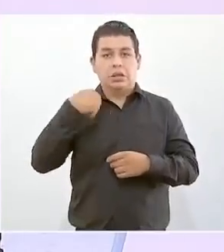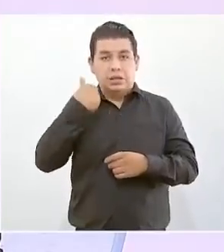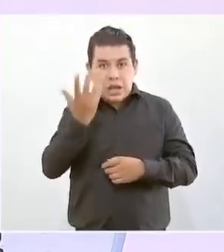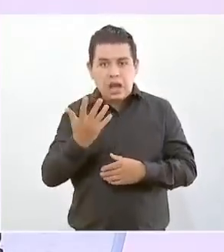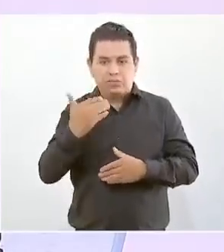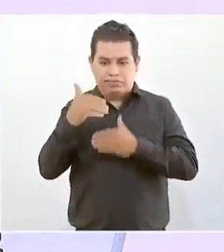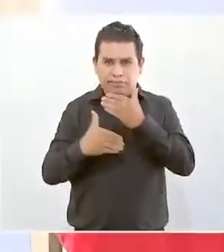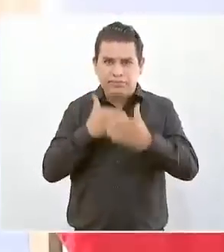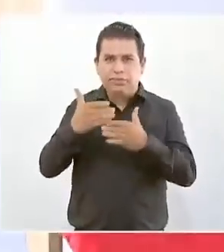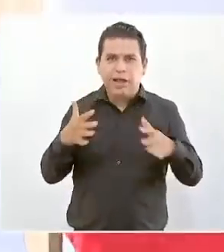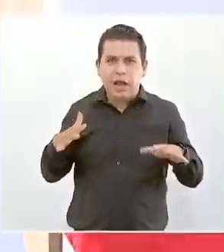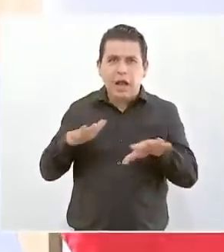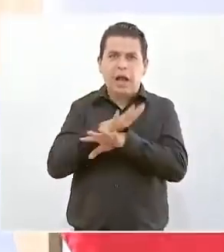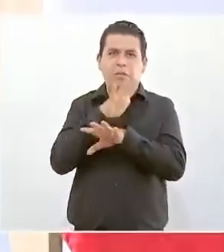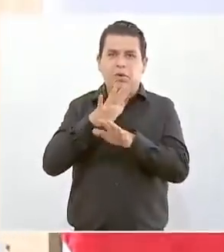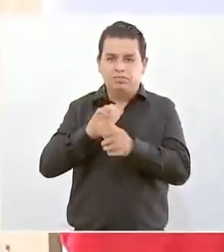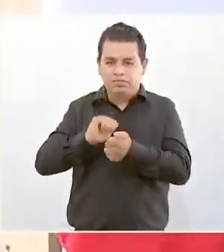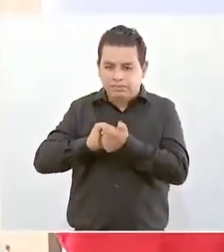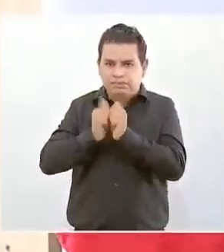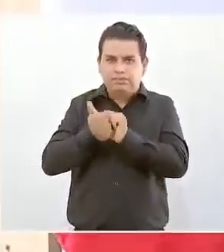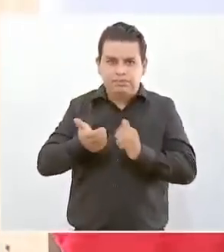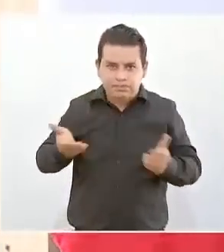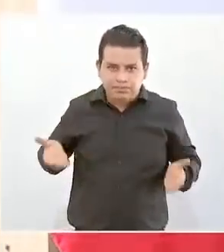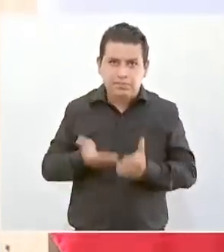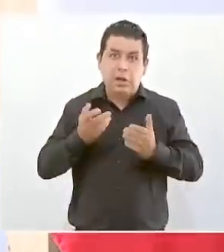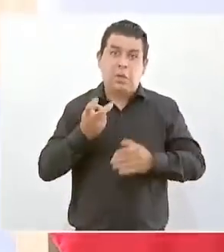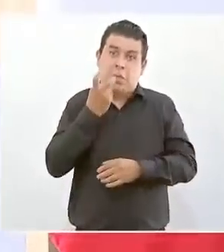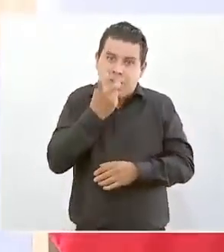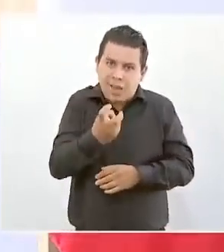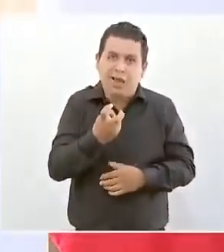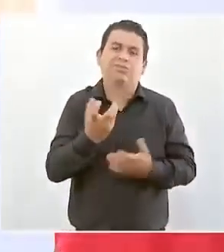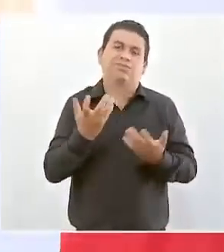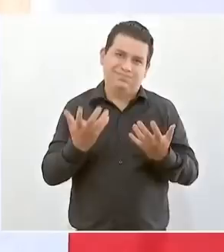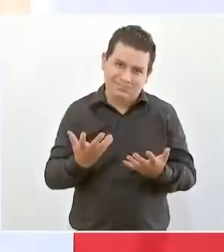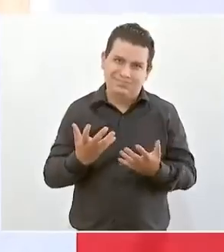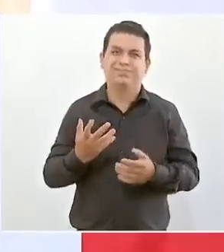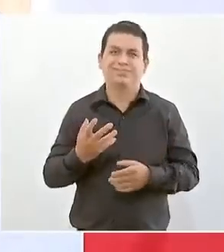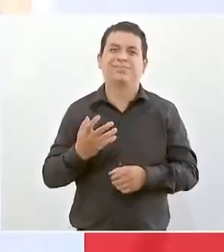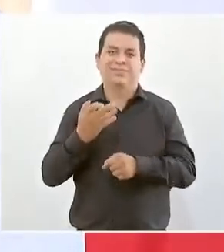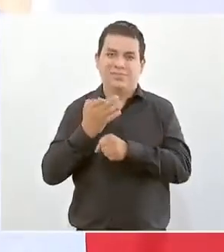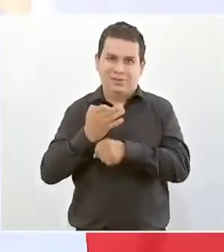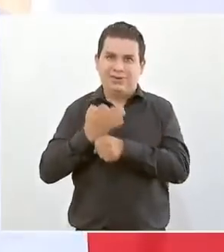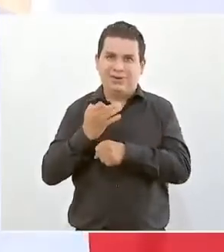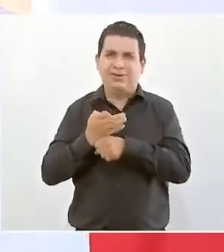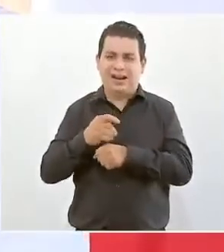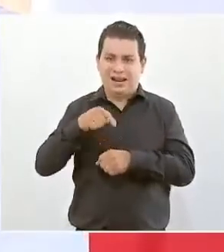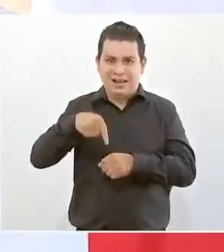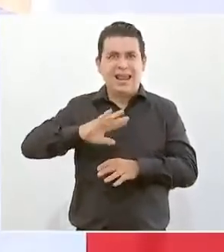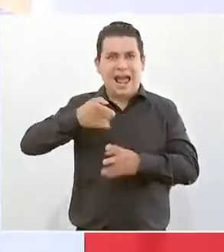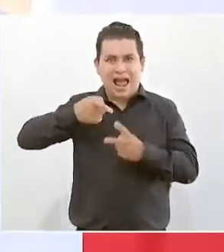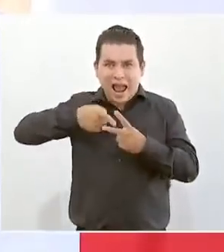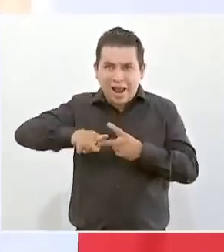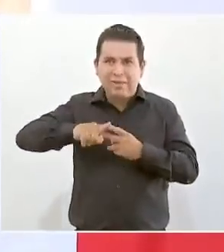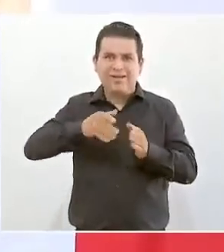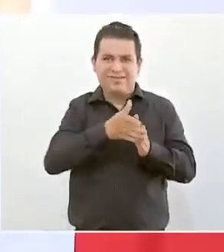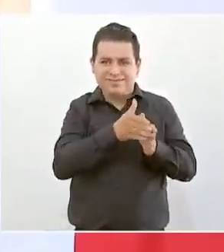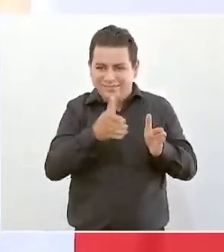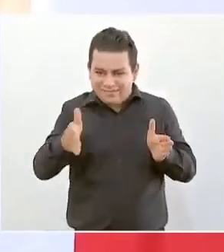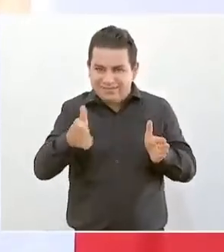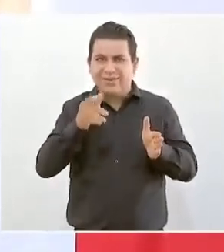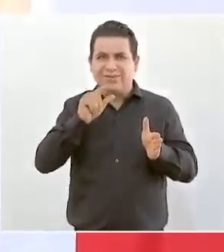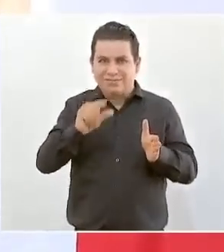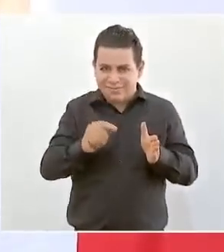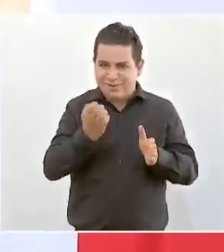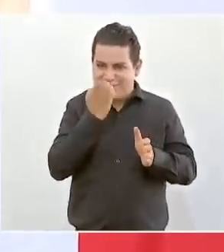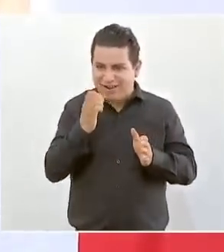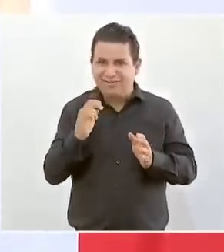transformación. Por eso celebramos que estemos inaugurando esta primera etapa de la